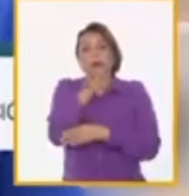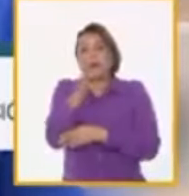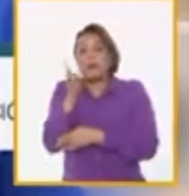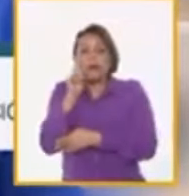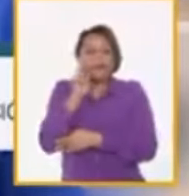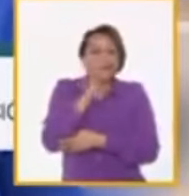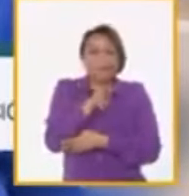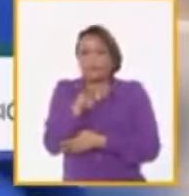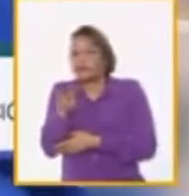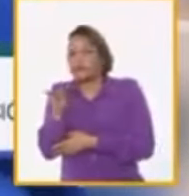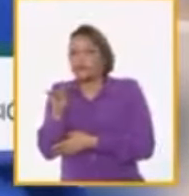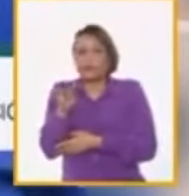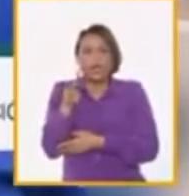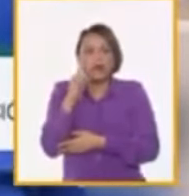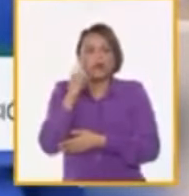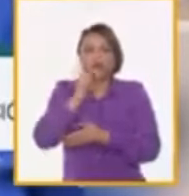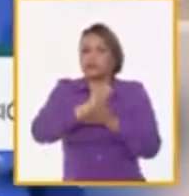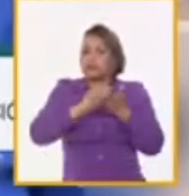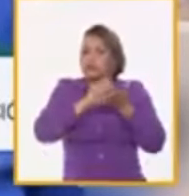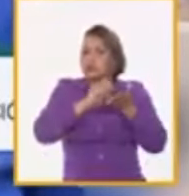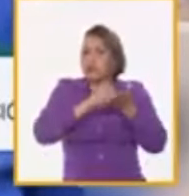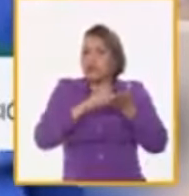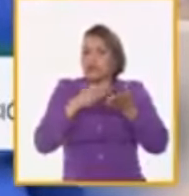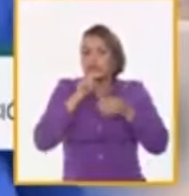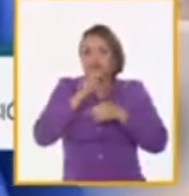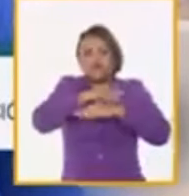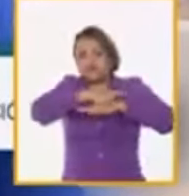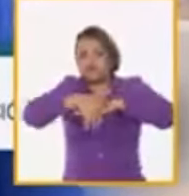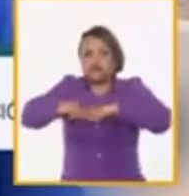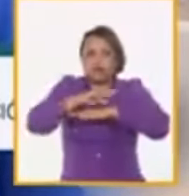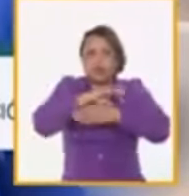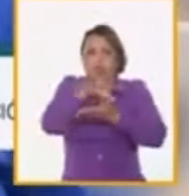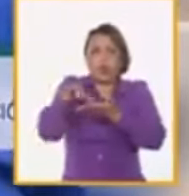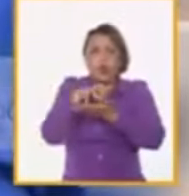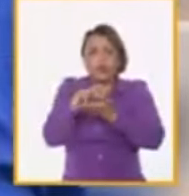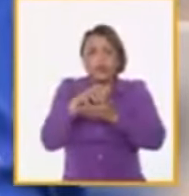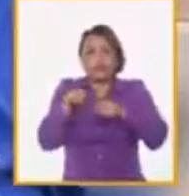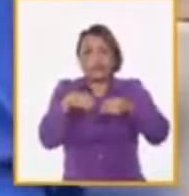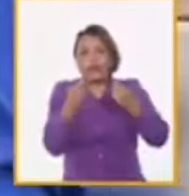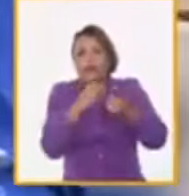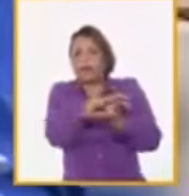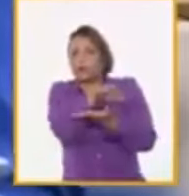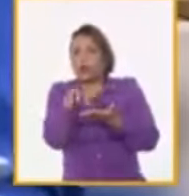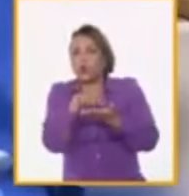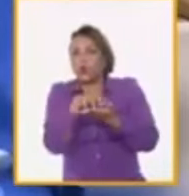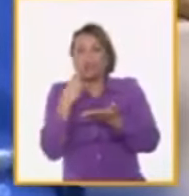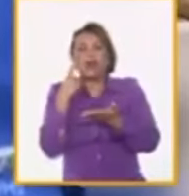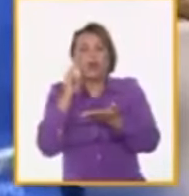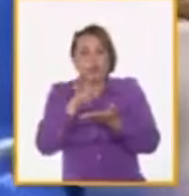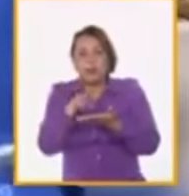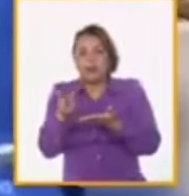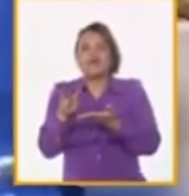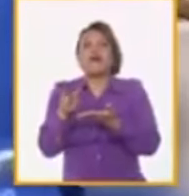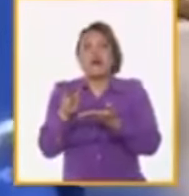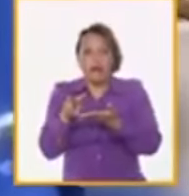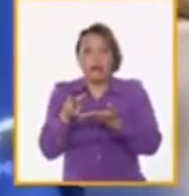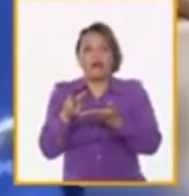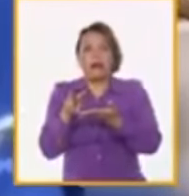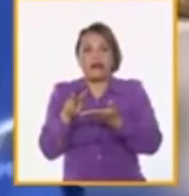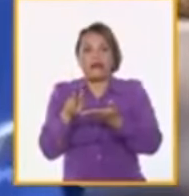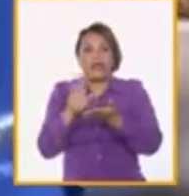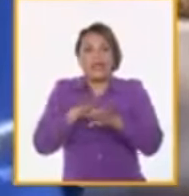revisamos, hacemos un franqueo de dónde está el salidero, dónde está la avería. Procedemos a franquear, a